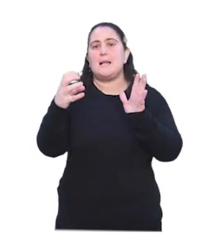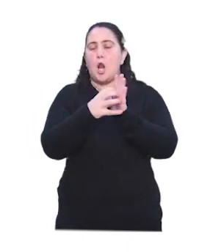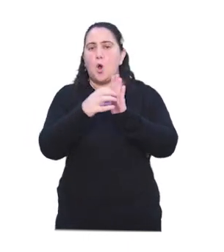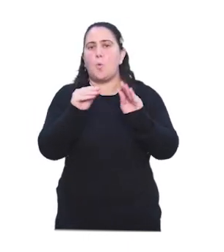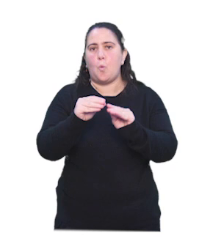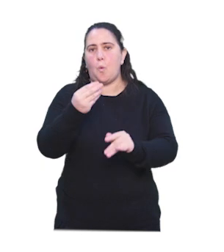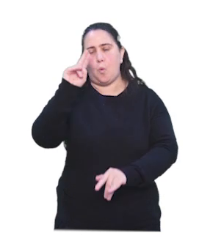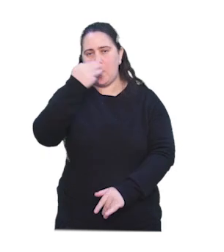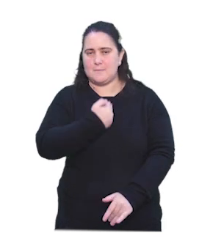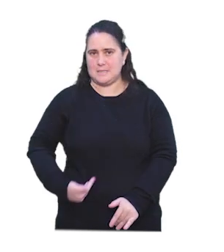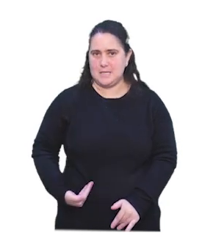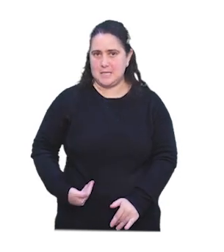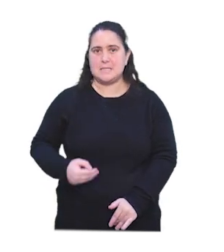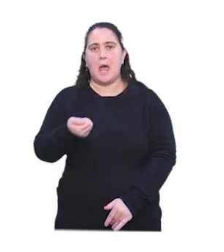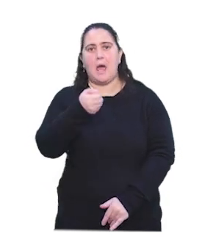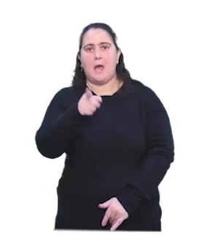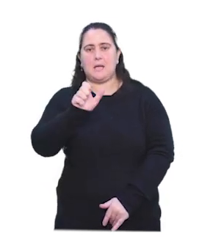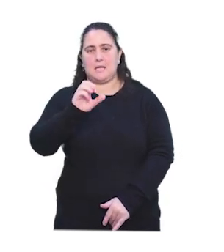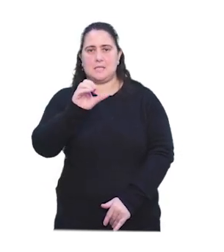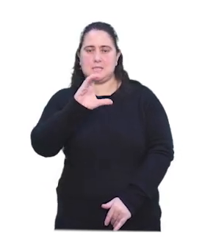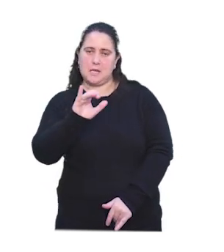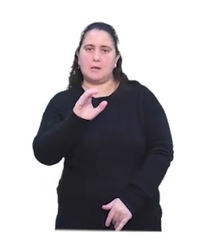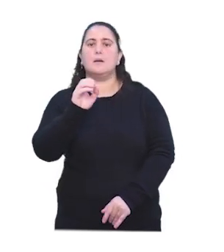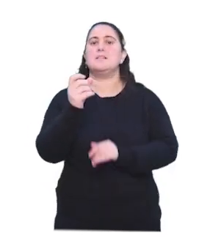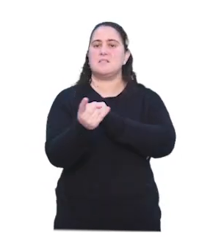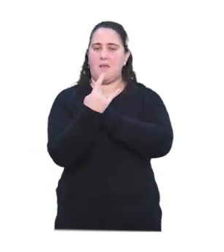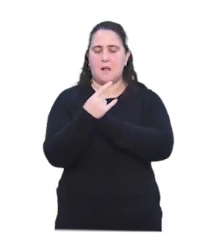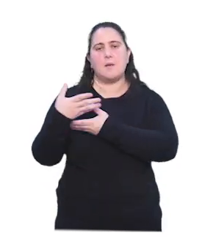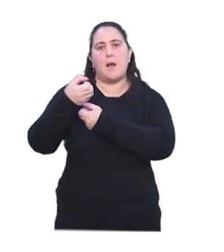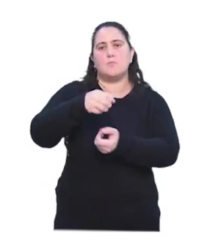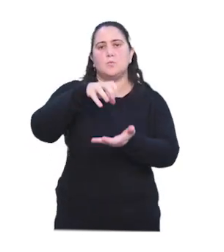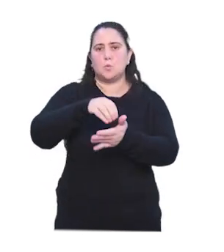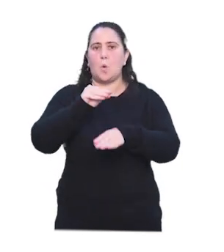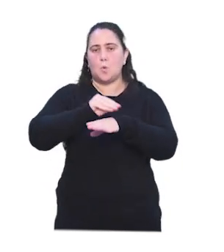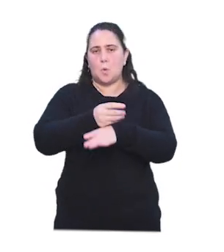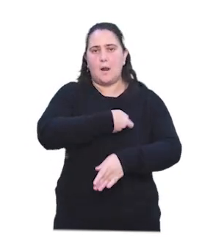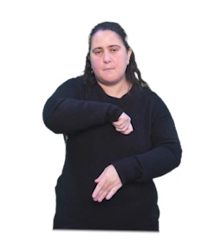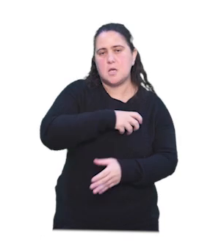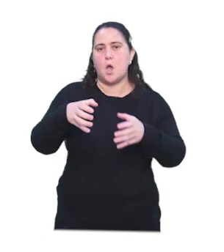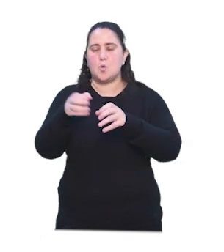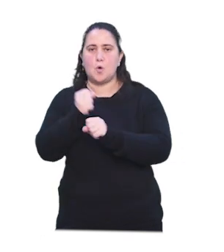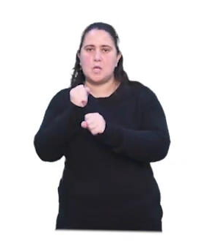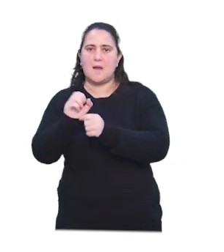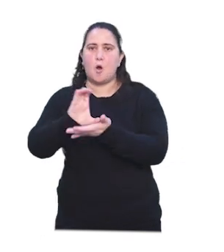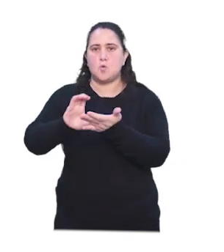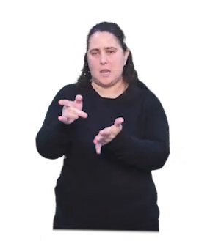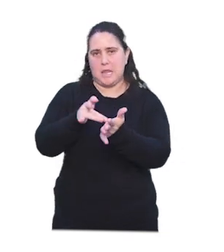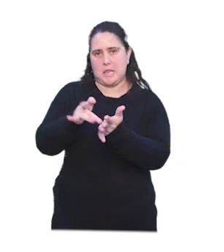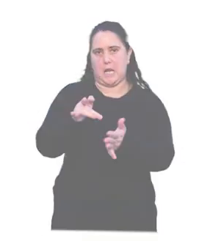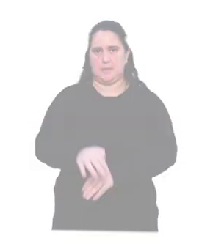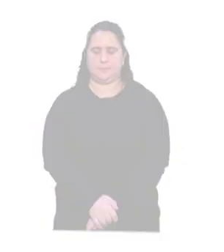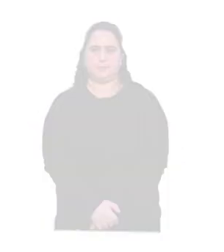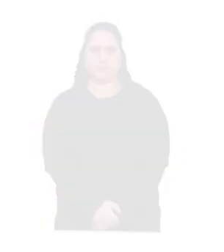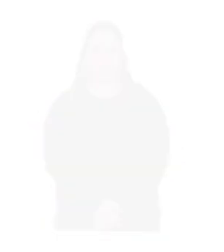logos de Uruguay Presidencia, AGESIC y Ceibal. Apoyan Centro Cultural España y Grupo de Trabajo de Ciudadanía Digital.